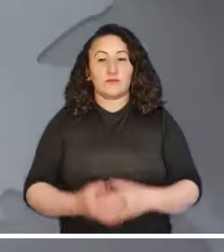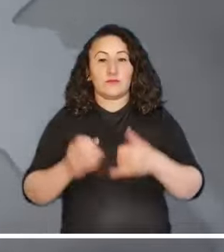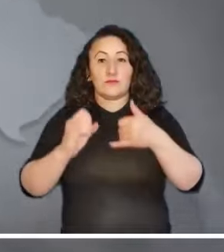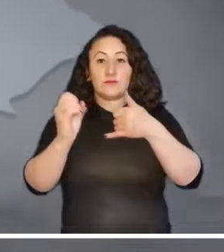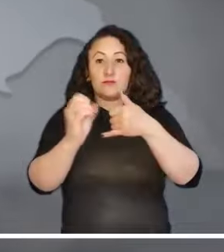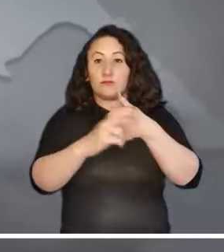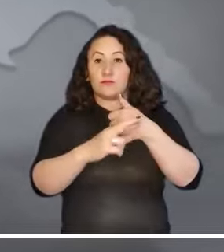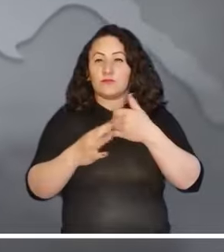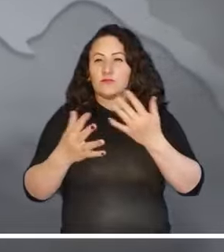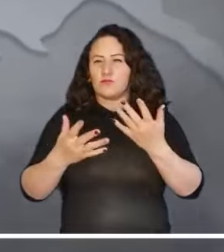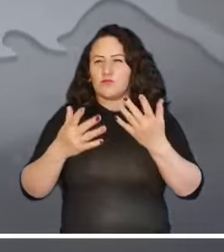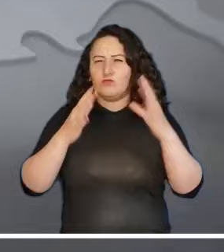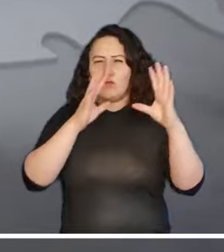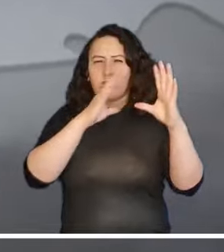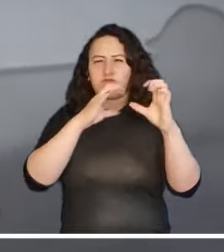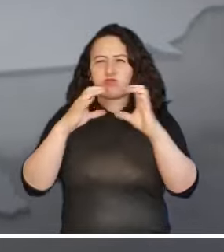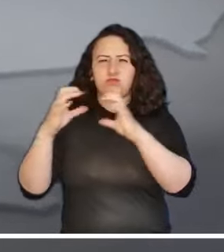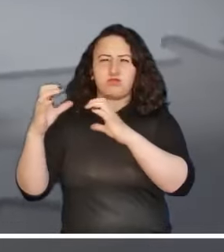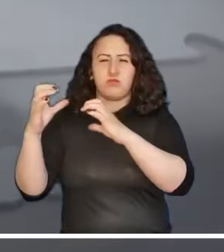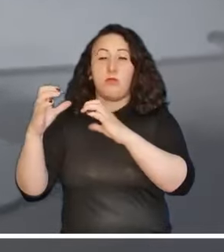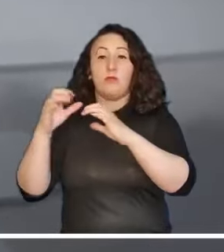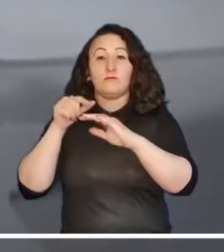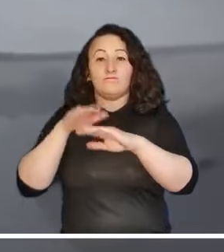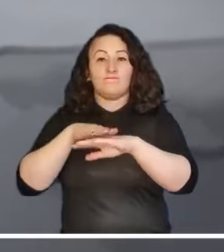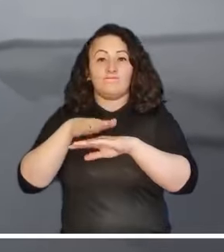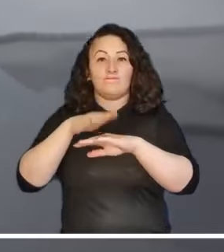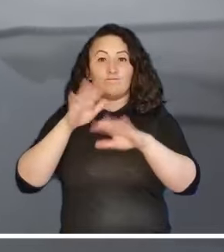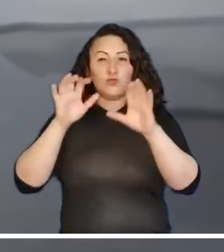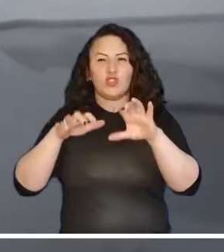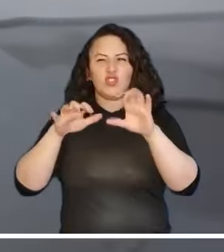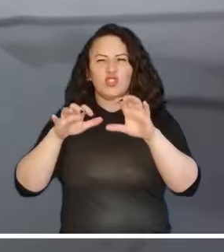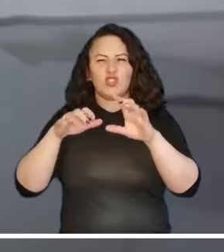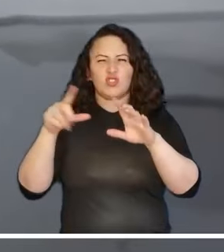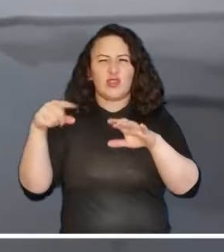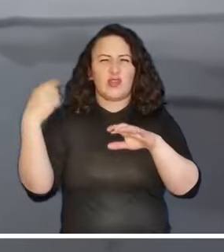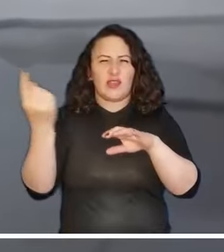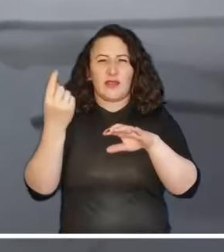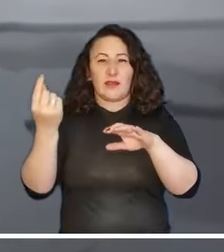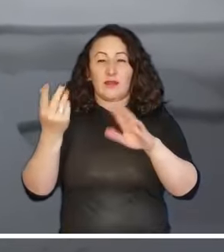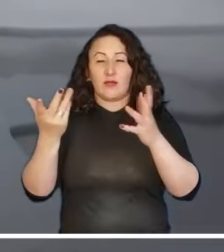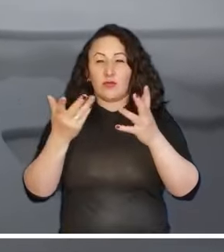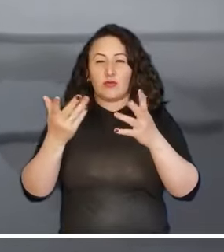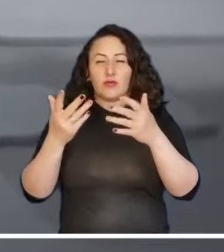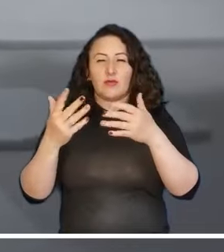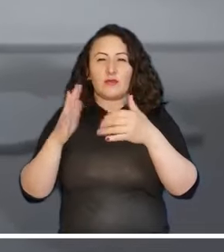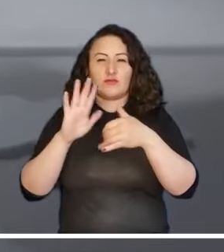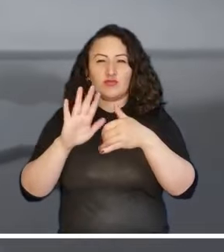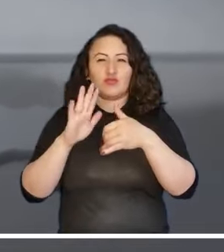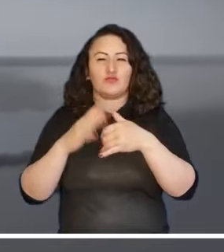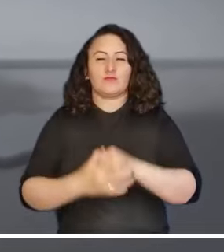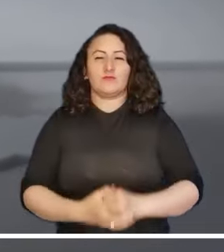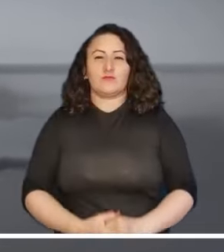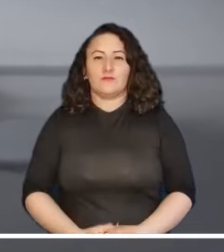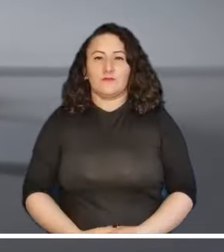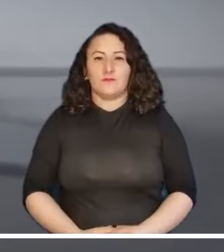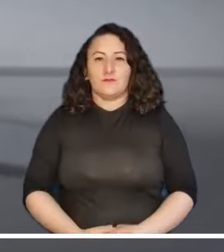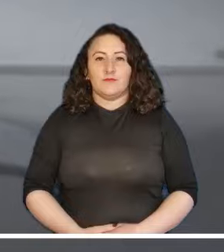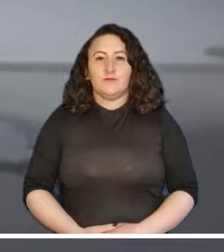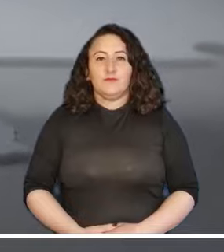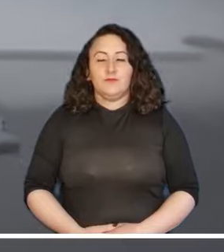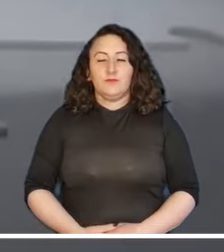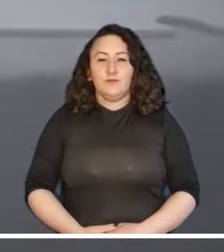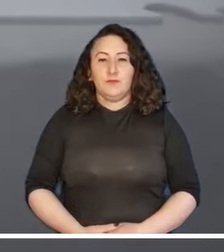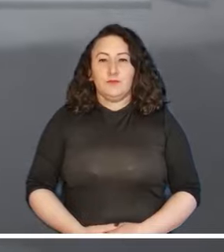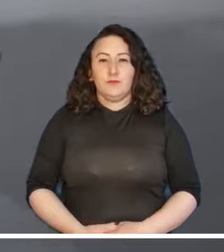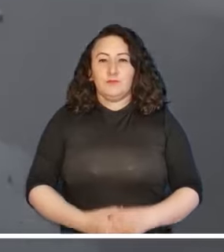En la Orinoquía se prevé que la nubosidad variada provoque aguaceros generalizados en la región.